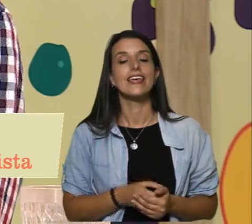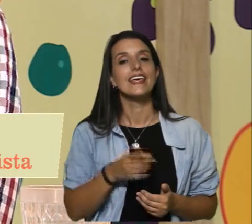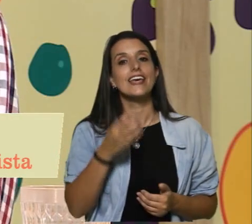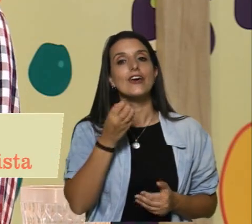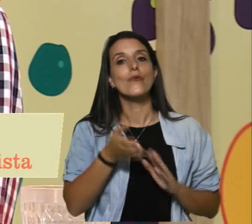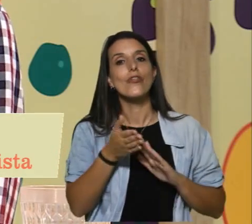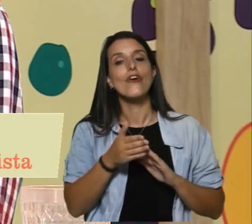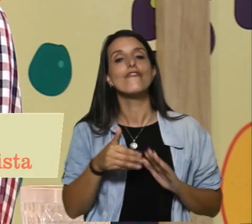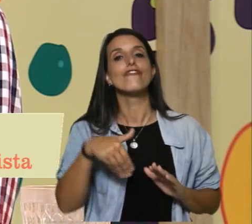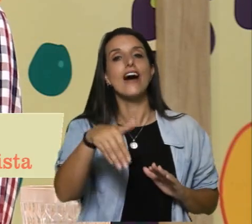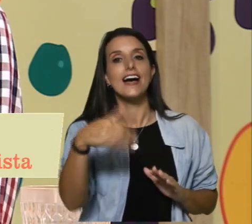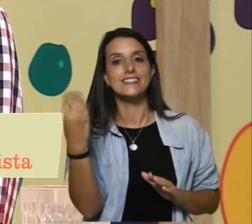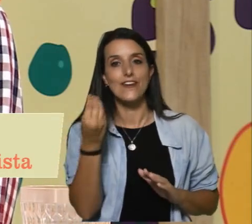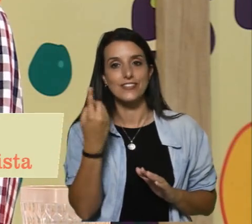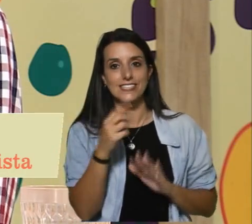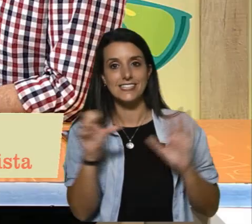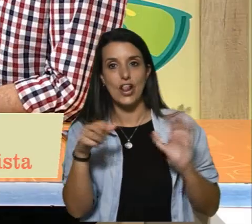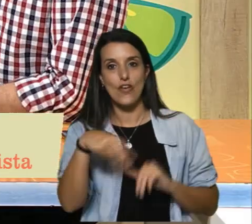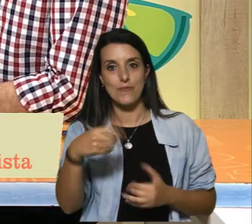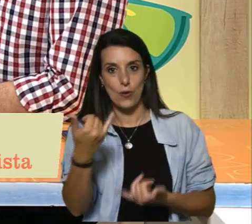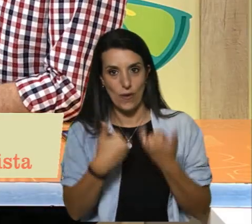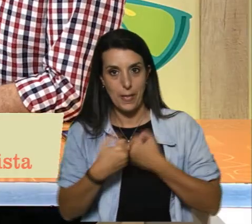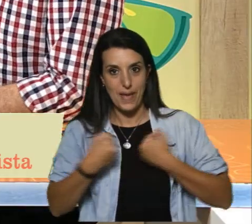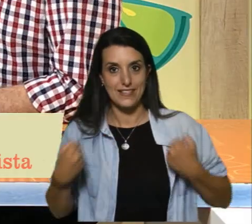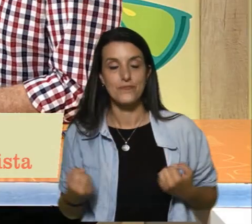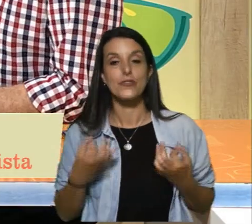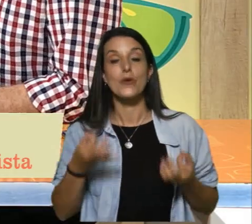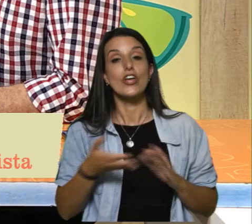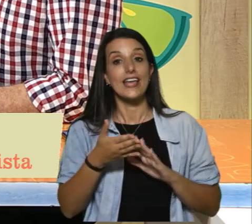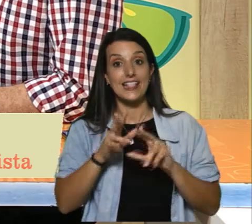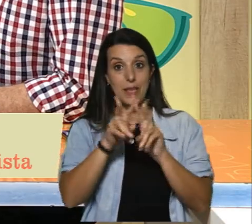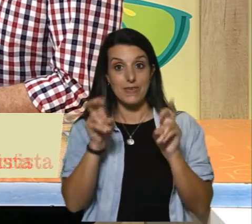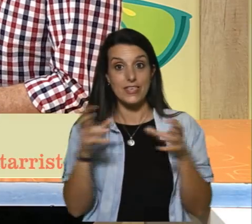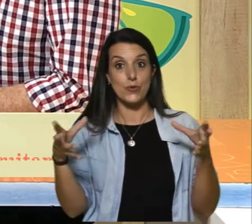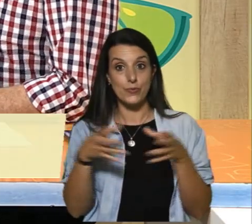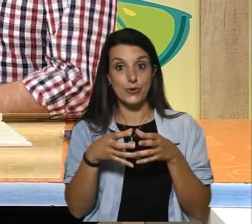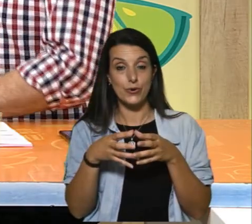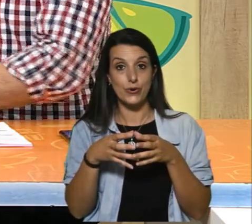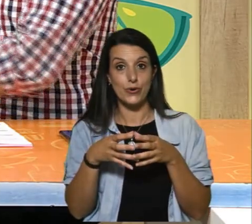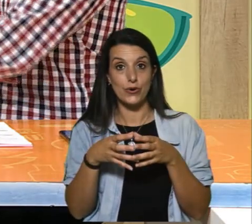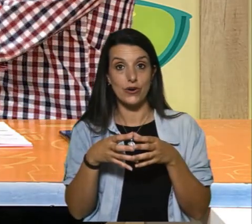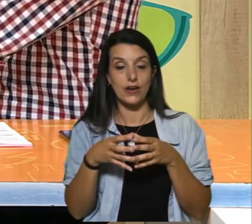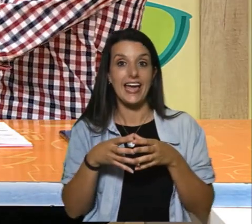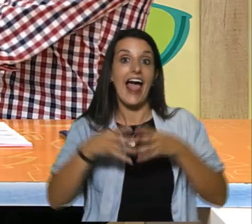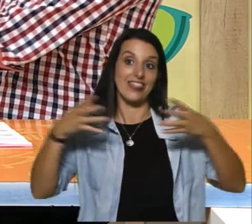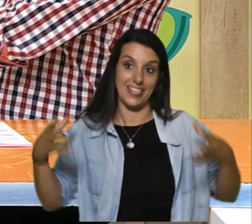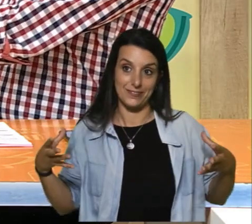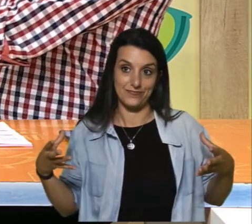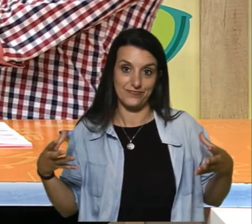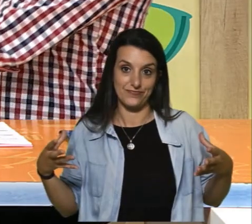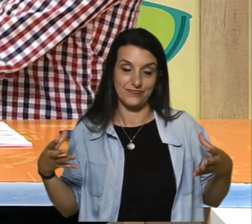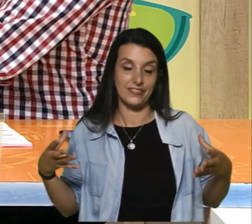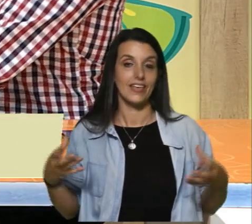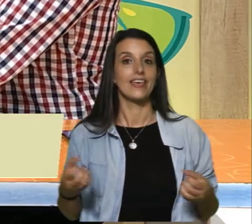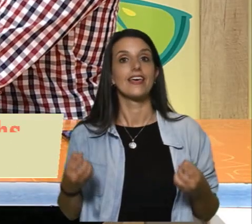a estar presentando entonces el sábado 16 de noviembre? Bueno, este va a ser un formato bastante grande, en